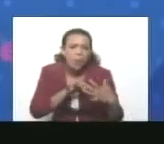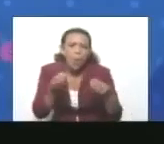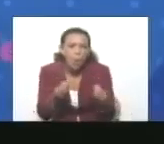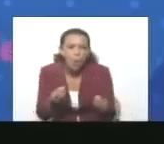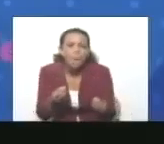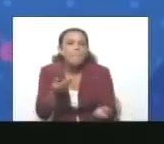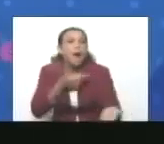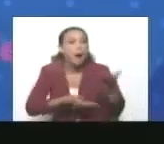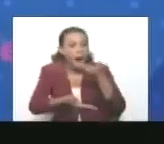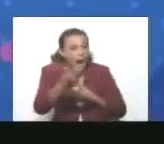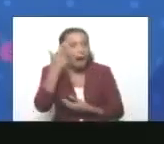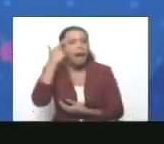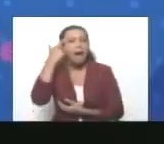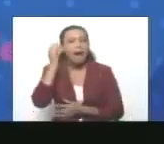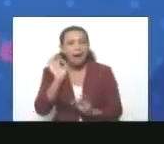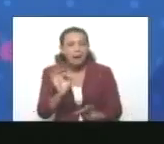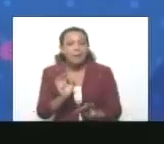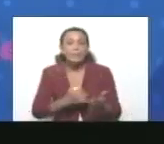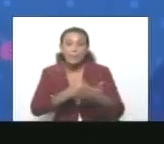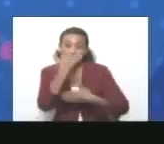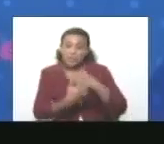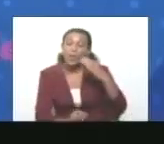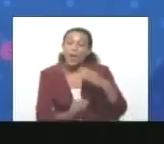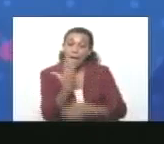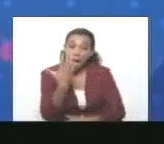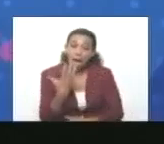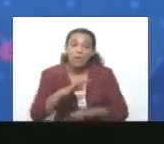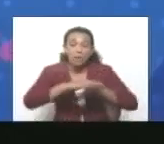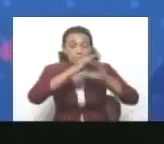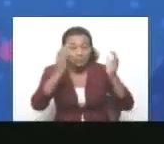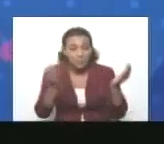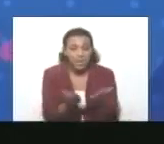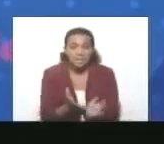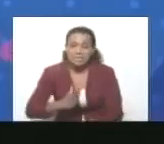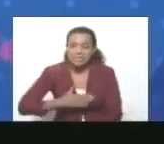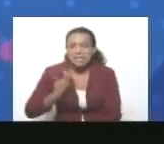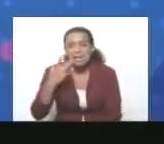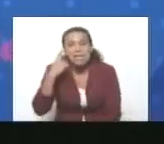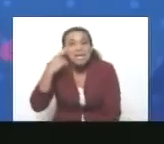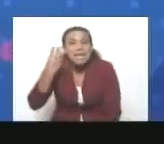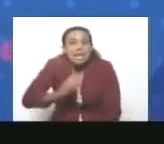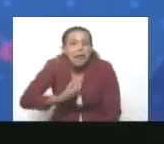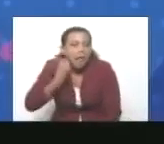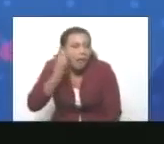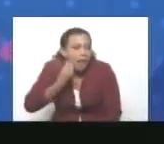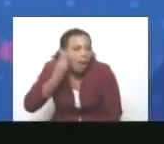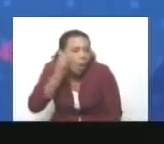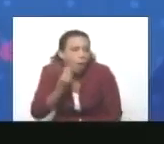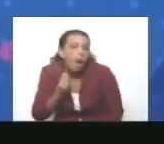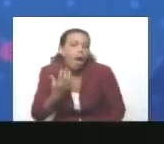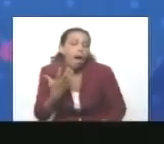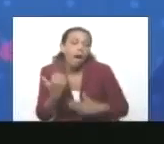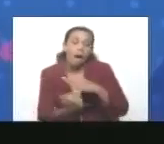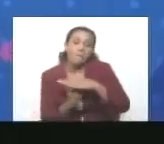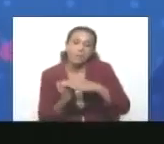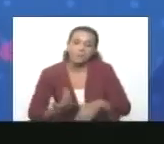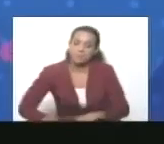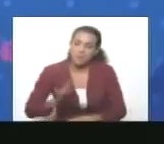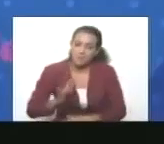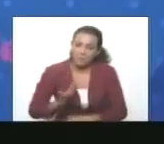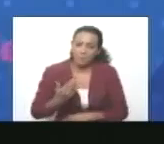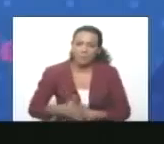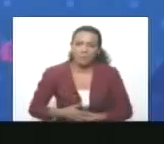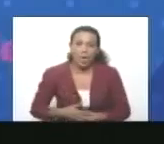poder retroalimentar el proyecto a nivel mundial, creo que era una base fundamental de este congreso,